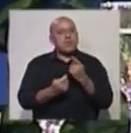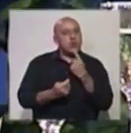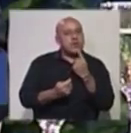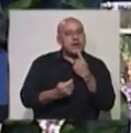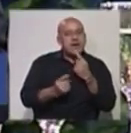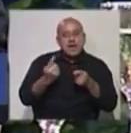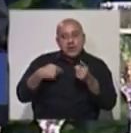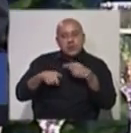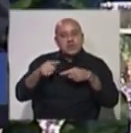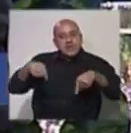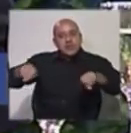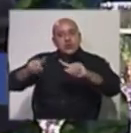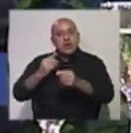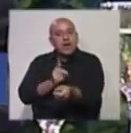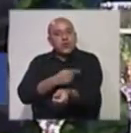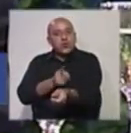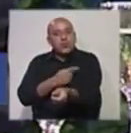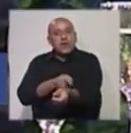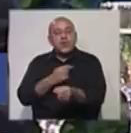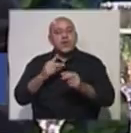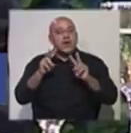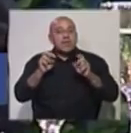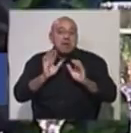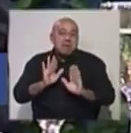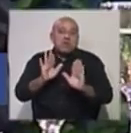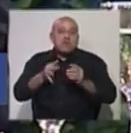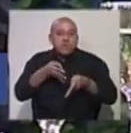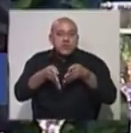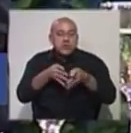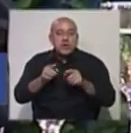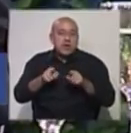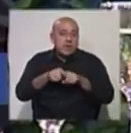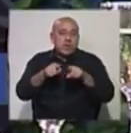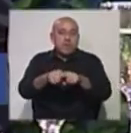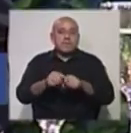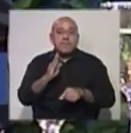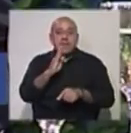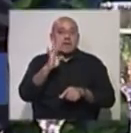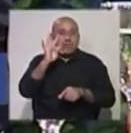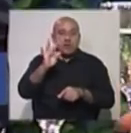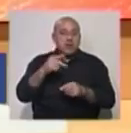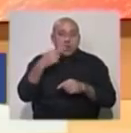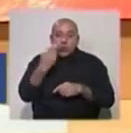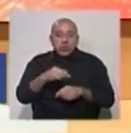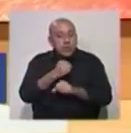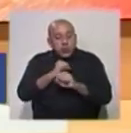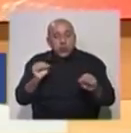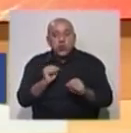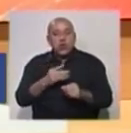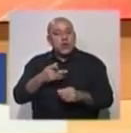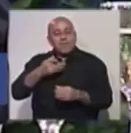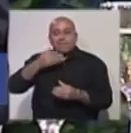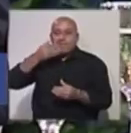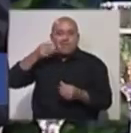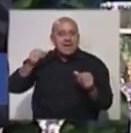acostumbró a funcionar así. El argumento siempre fue que el PT nunca logró tener una correlación de fuerza importante en el Congreso. Es una